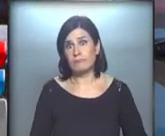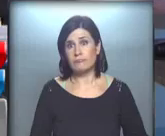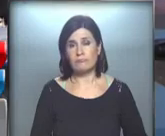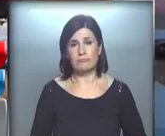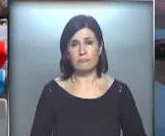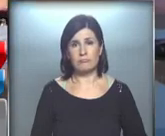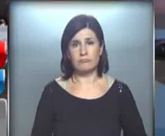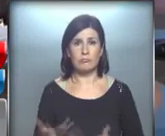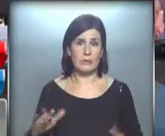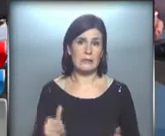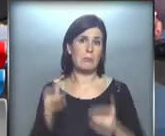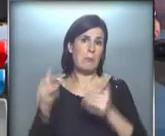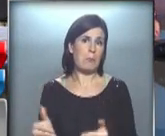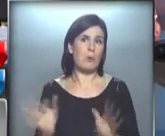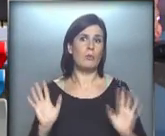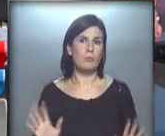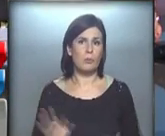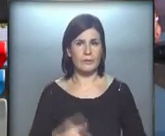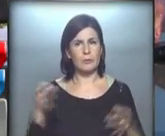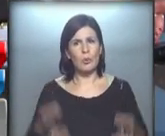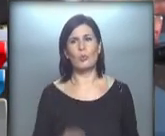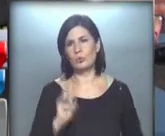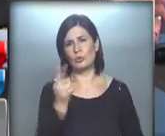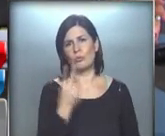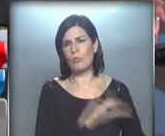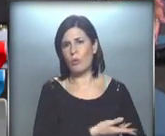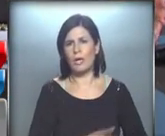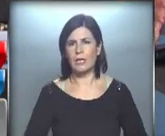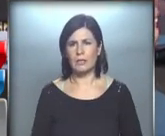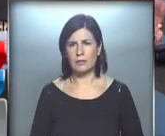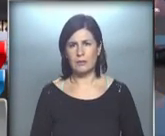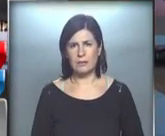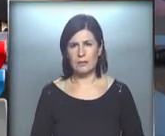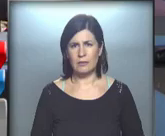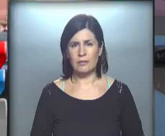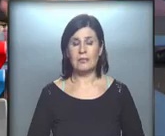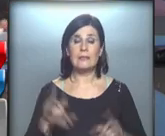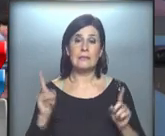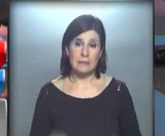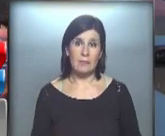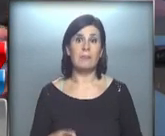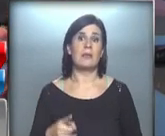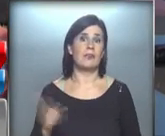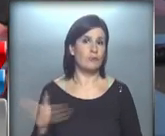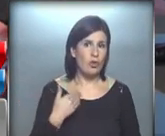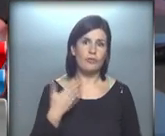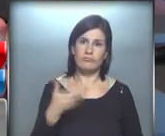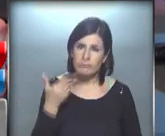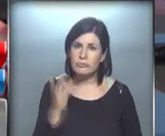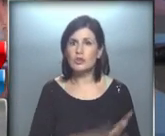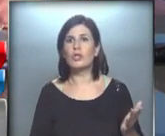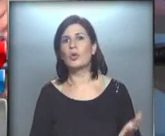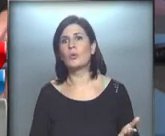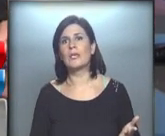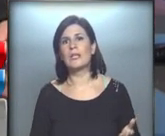ocurre o si se pospone para otro momento la conferencia de prensa, por un lado, y por otro, de lo que también se habla es de la posibilidad